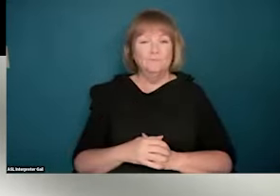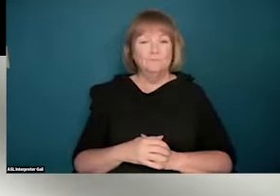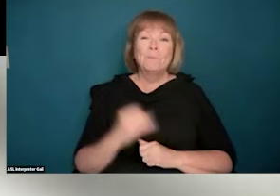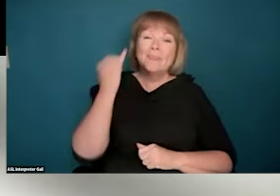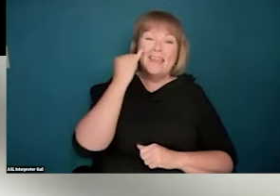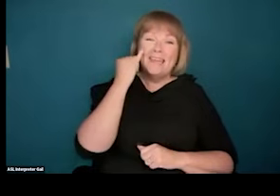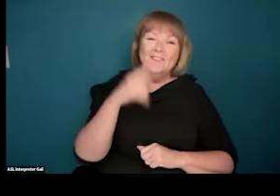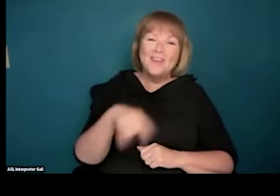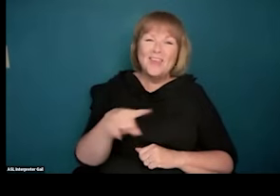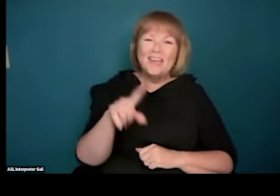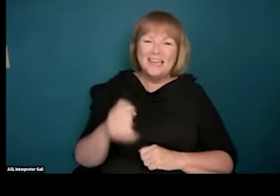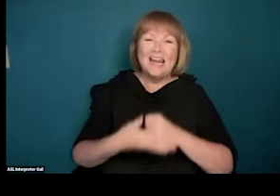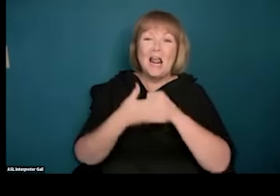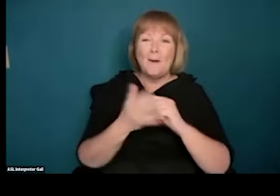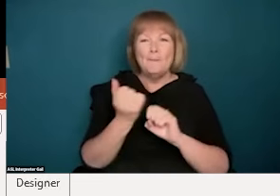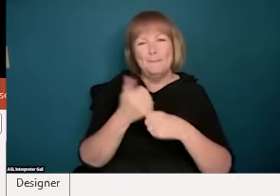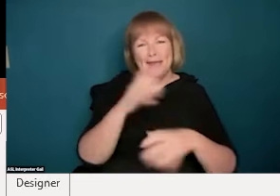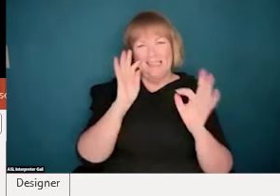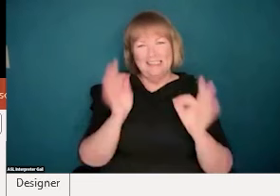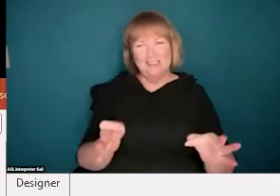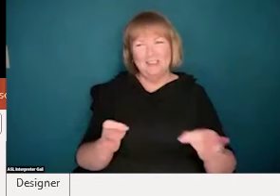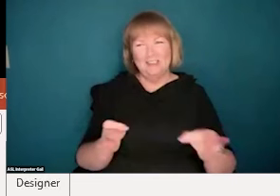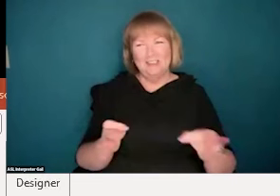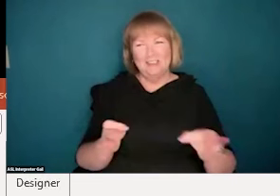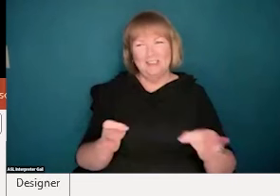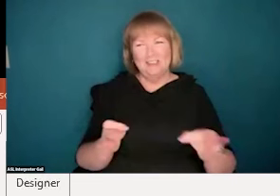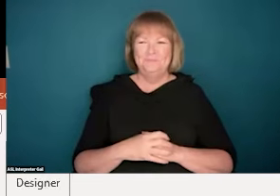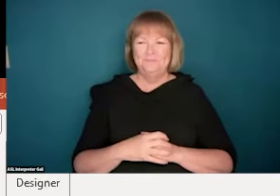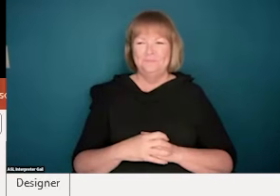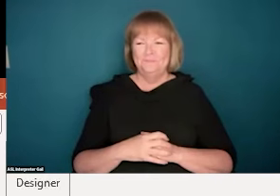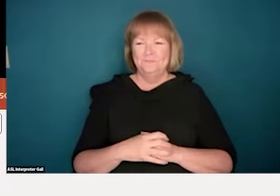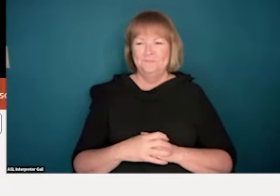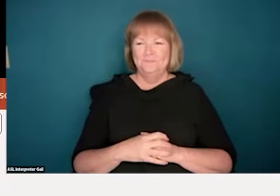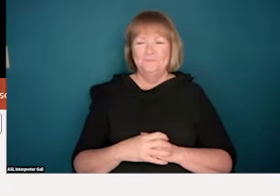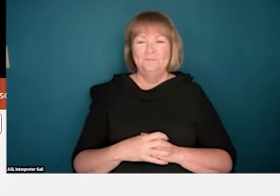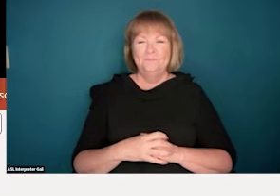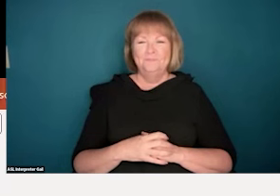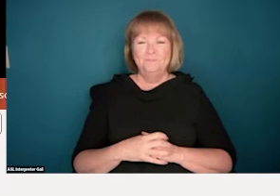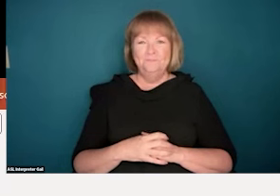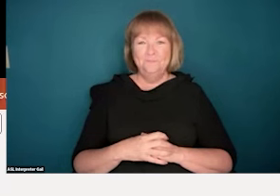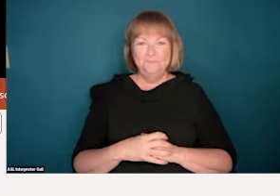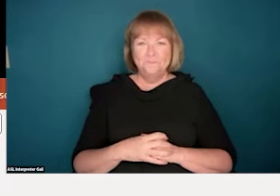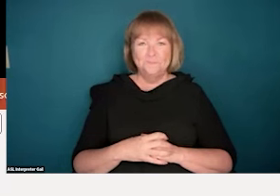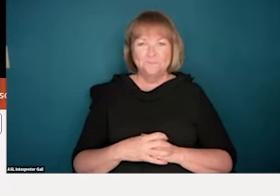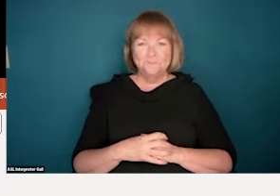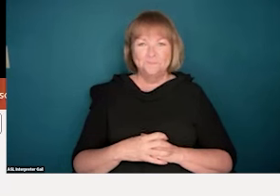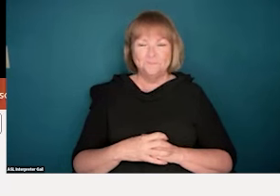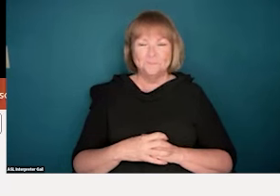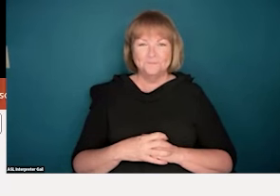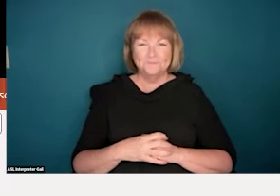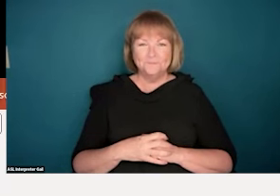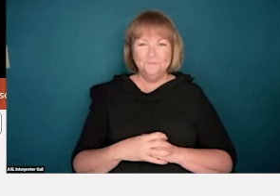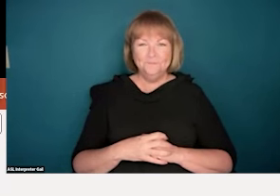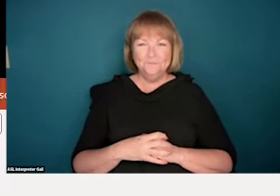cuáles son las opciones que todos tenemos si ellos necesitan, cualquier individuo necesita tomar estas decisiones en